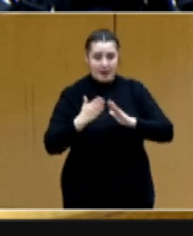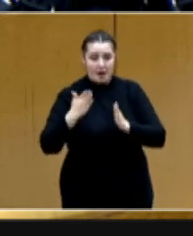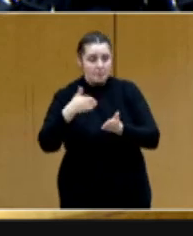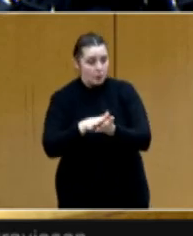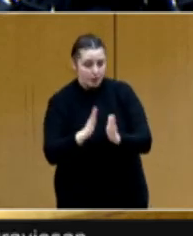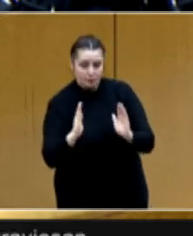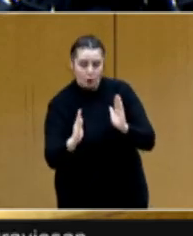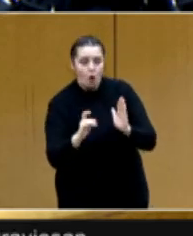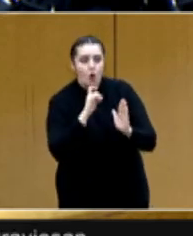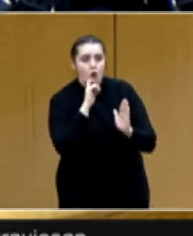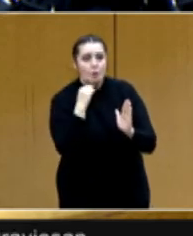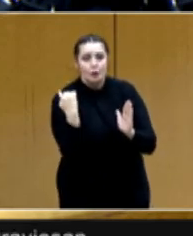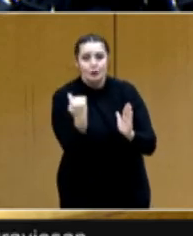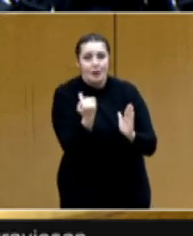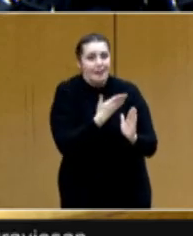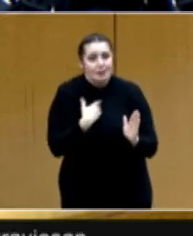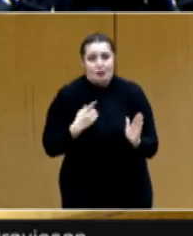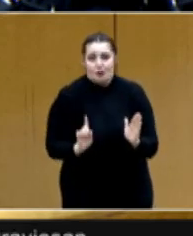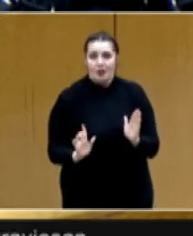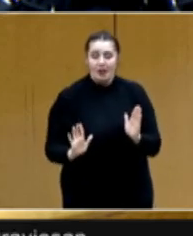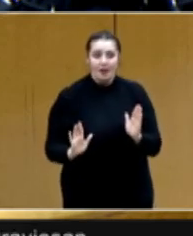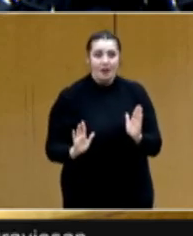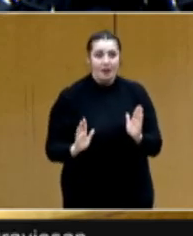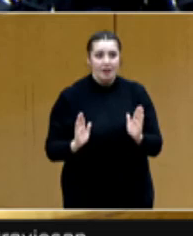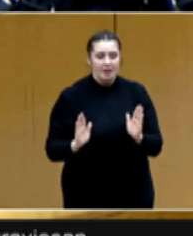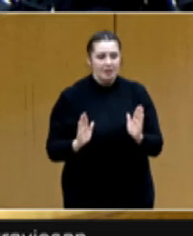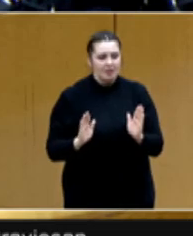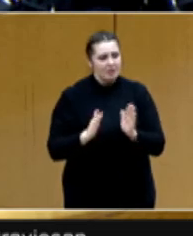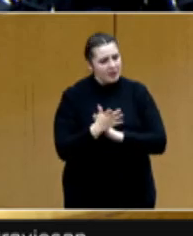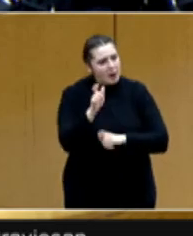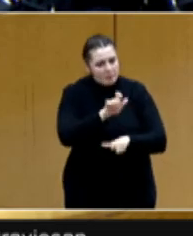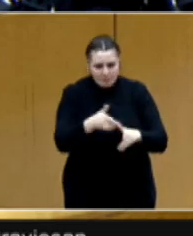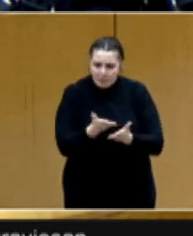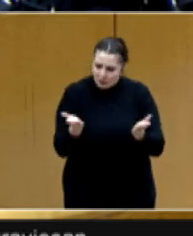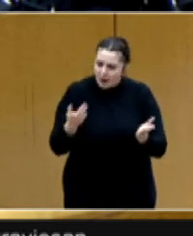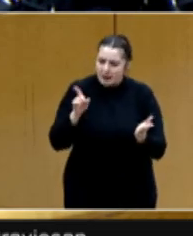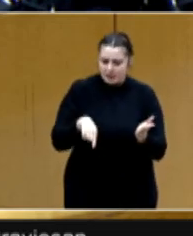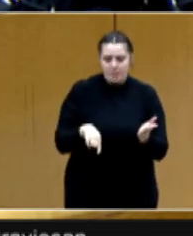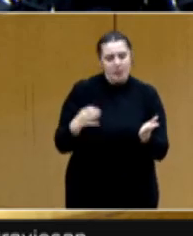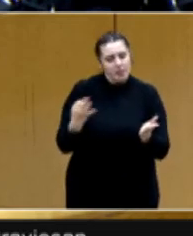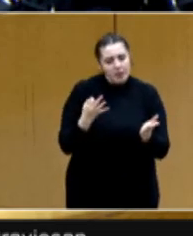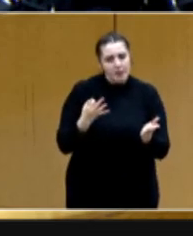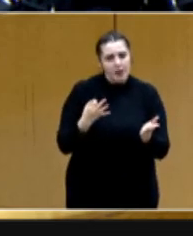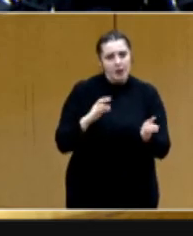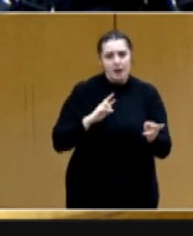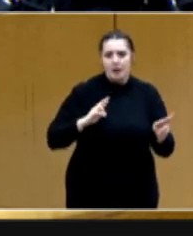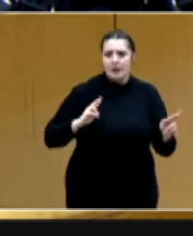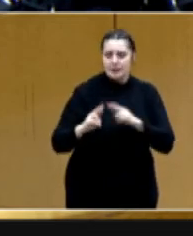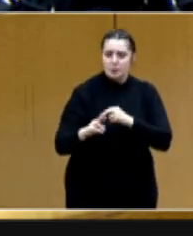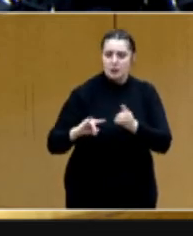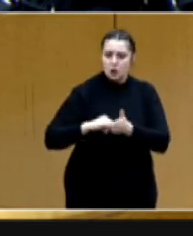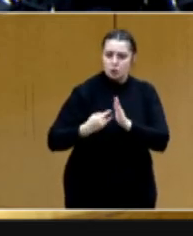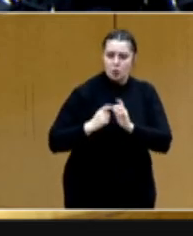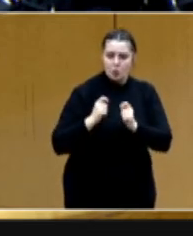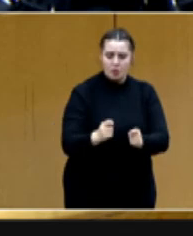no deseada personas a las que también hemos de dar una una respuesta y para las cuales